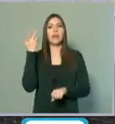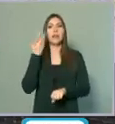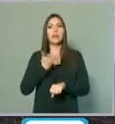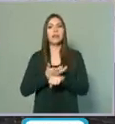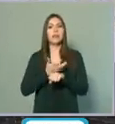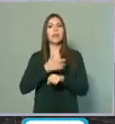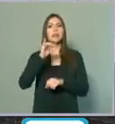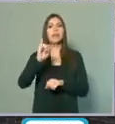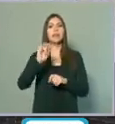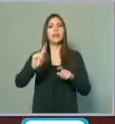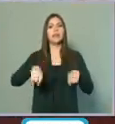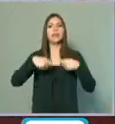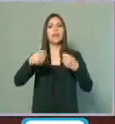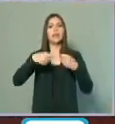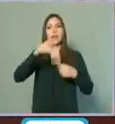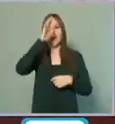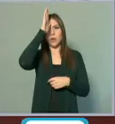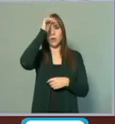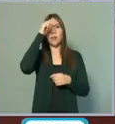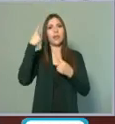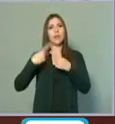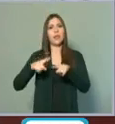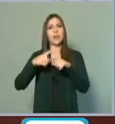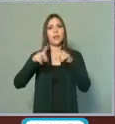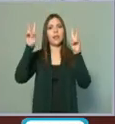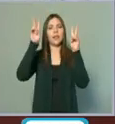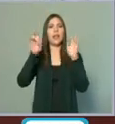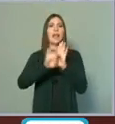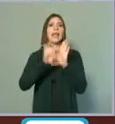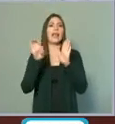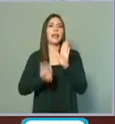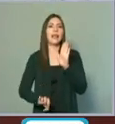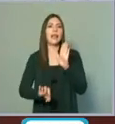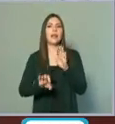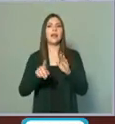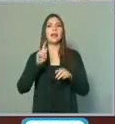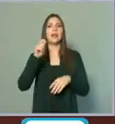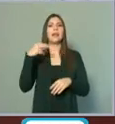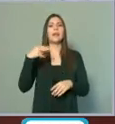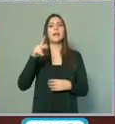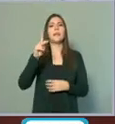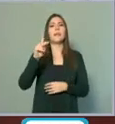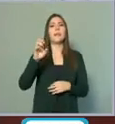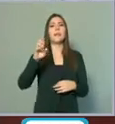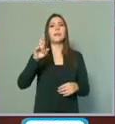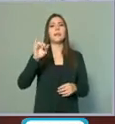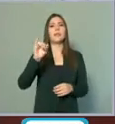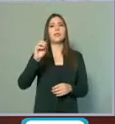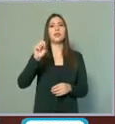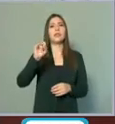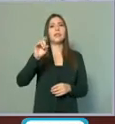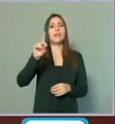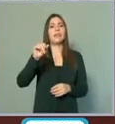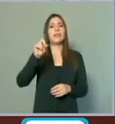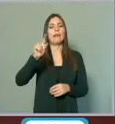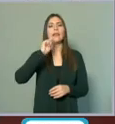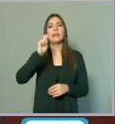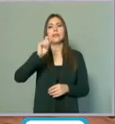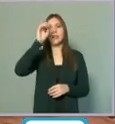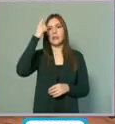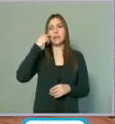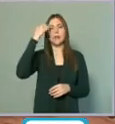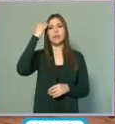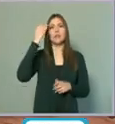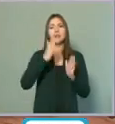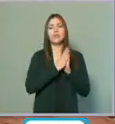estaba cediendo sobre algunos temas, como lo es la periodicidad del tratado, que querían limitar